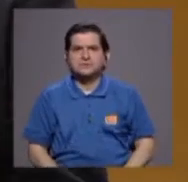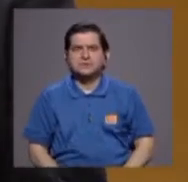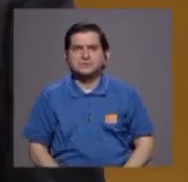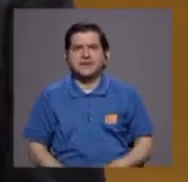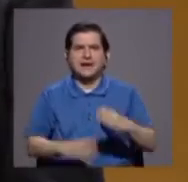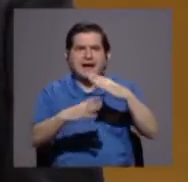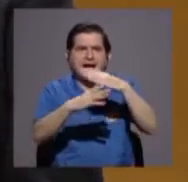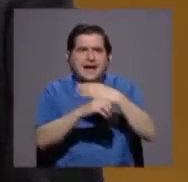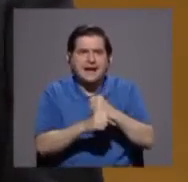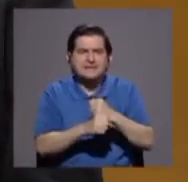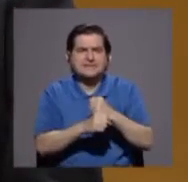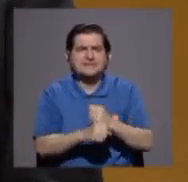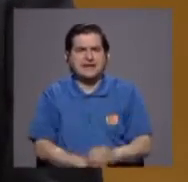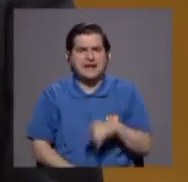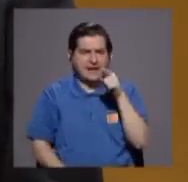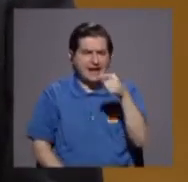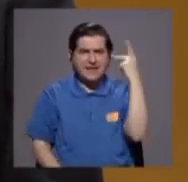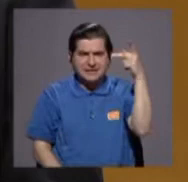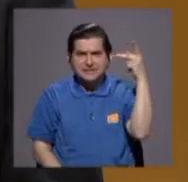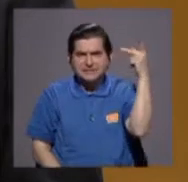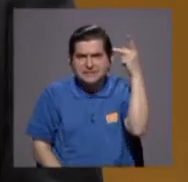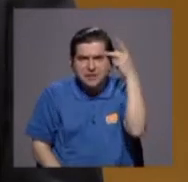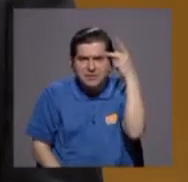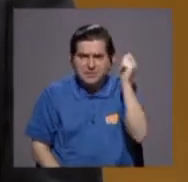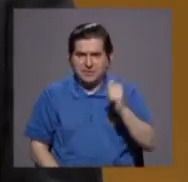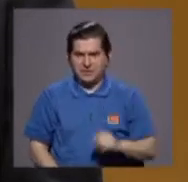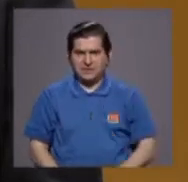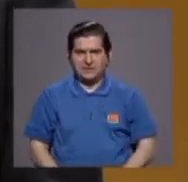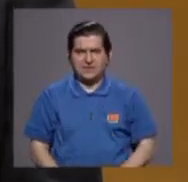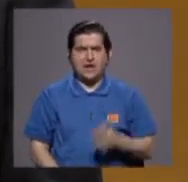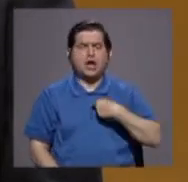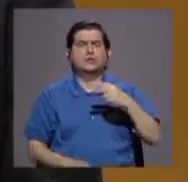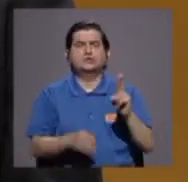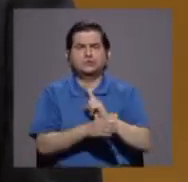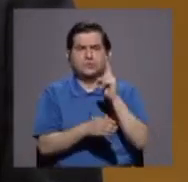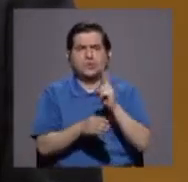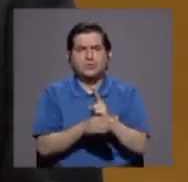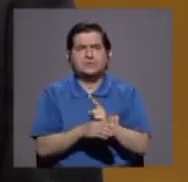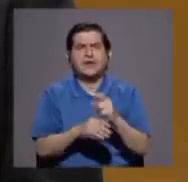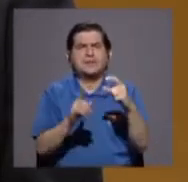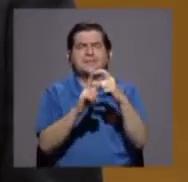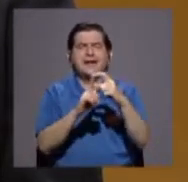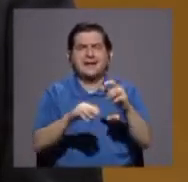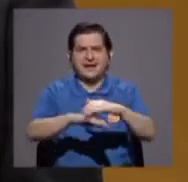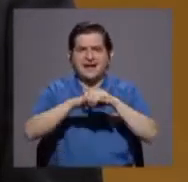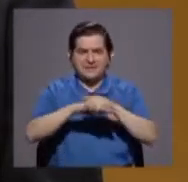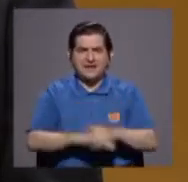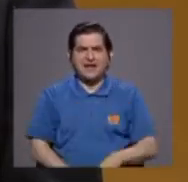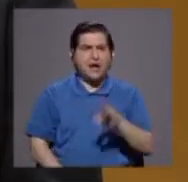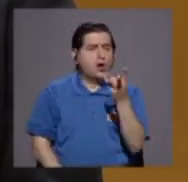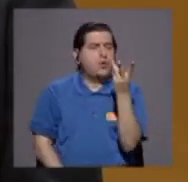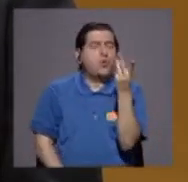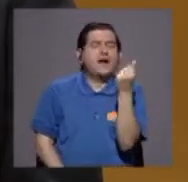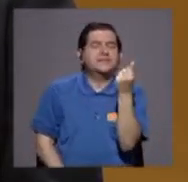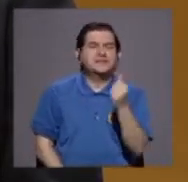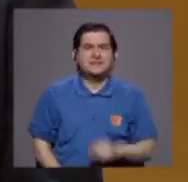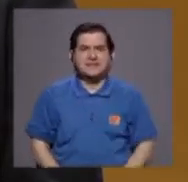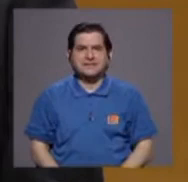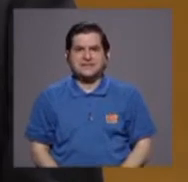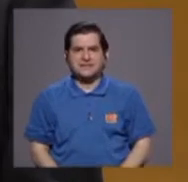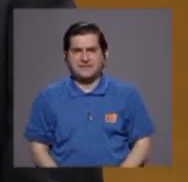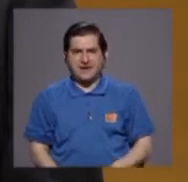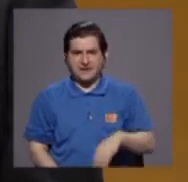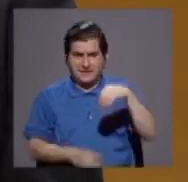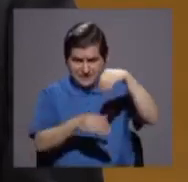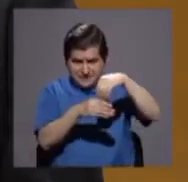llevaran a cabo esa política de, voy a usar el término también en inglés, de quantitative easing. ¿No es correcto?